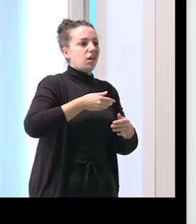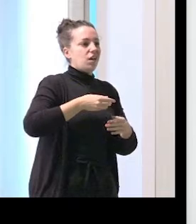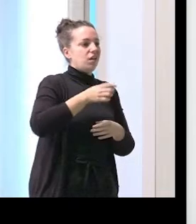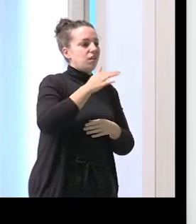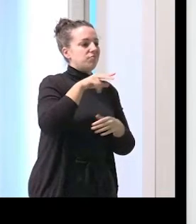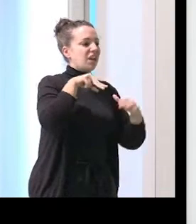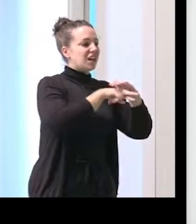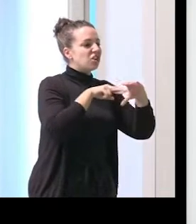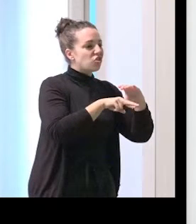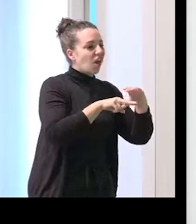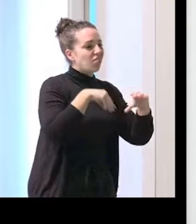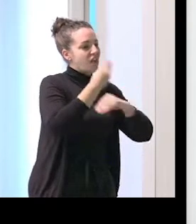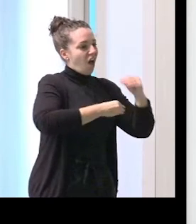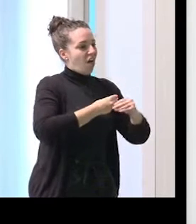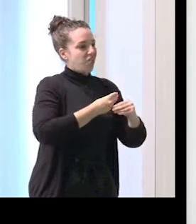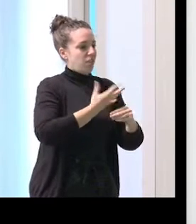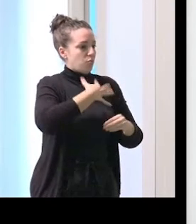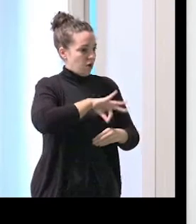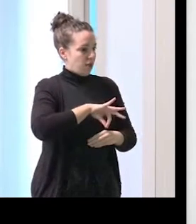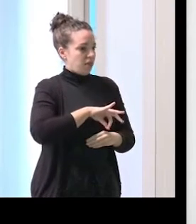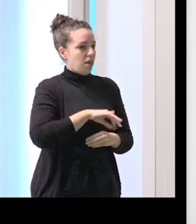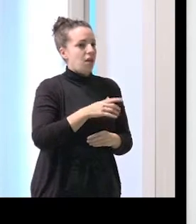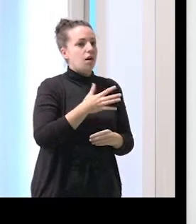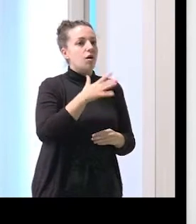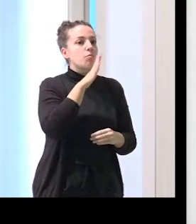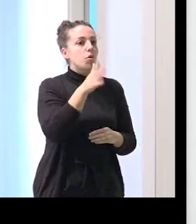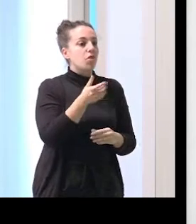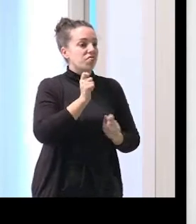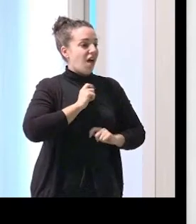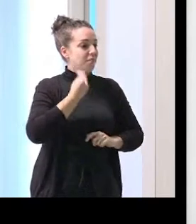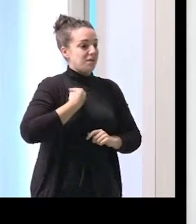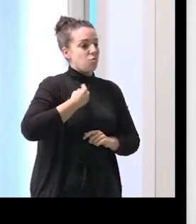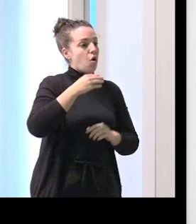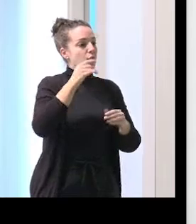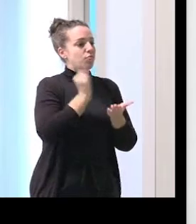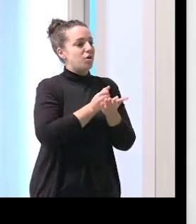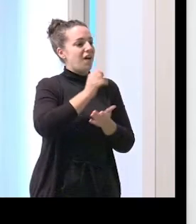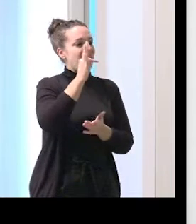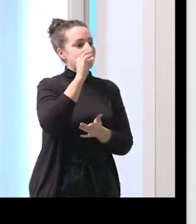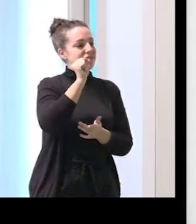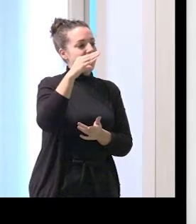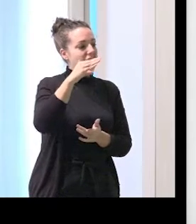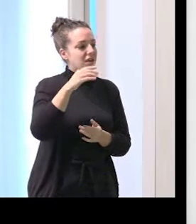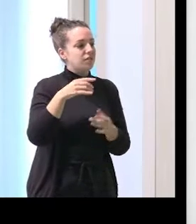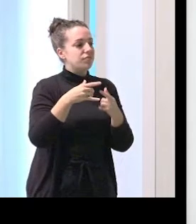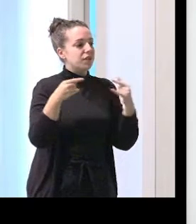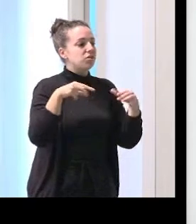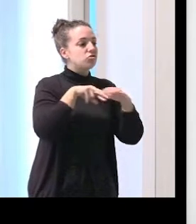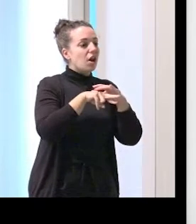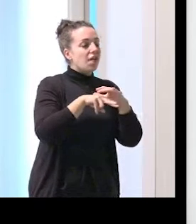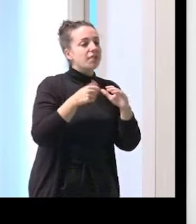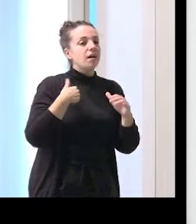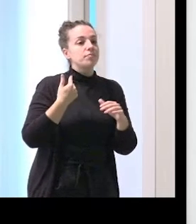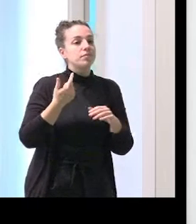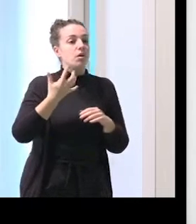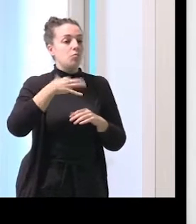una resonancia que nos va a aportar lo mismo o mejor, y más adelante, si necesito hacer el escáner cuando vaya a hacer el tratamiento,